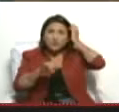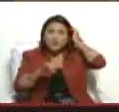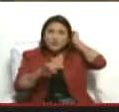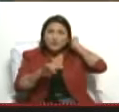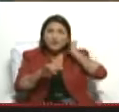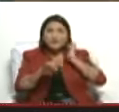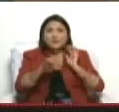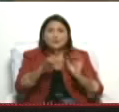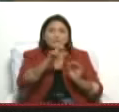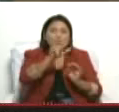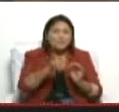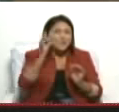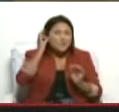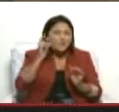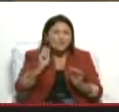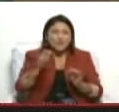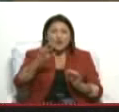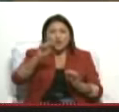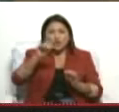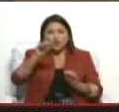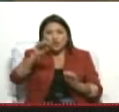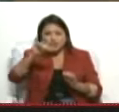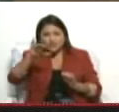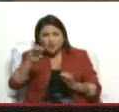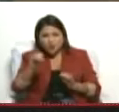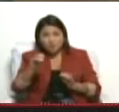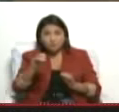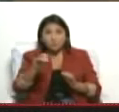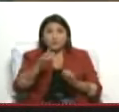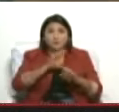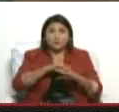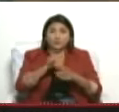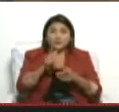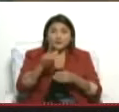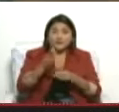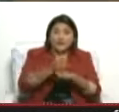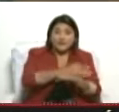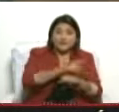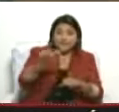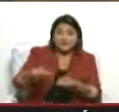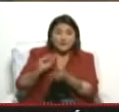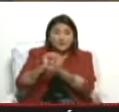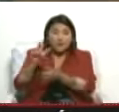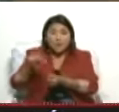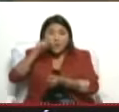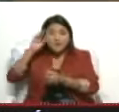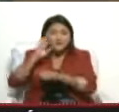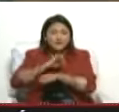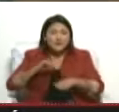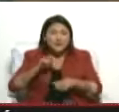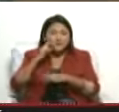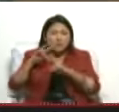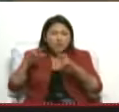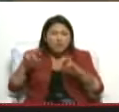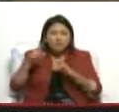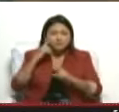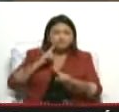vinculada Rocío San Miguel pues al momento de tener a Angelo Heredia las pesquisas